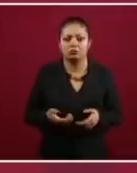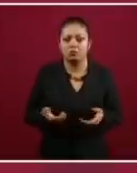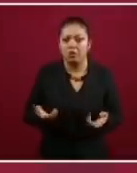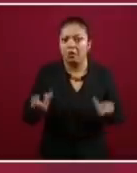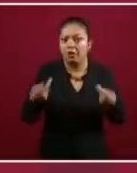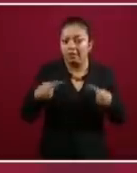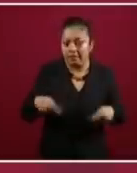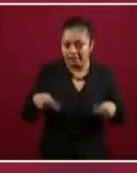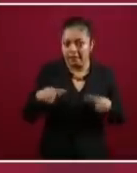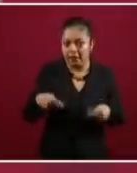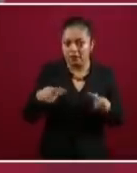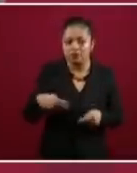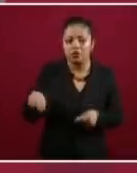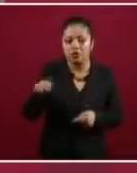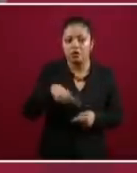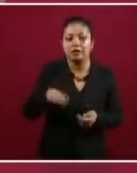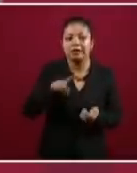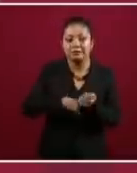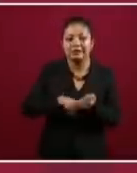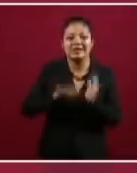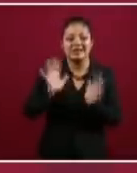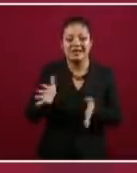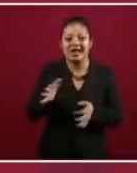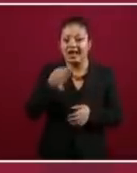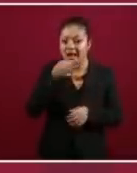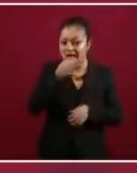se podría pensar que están informados,